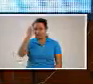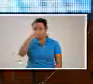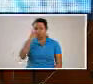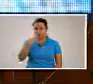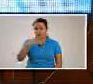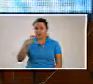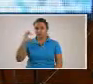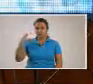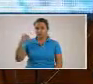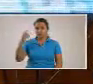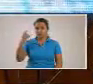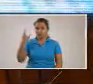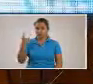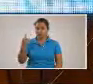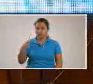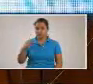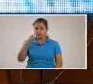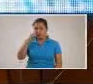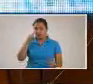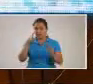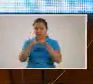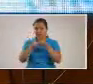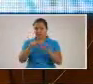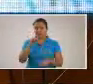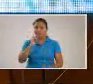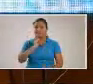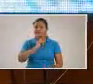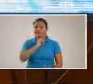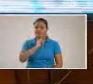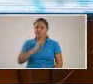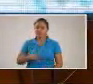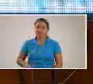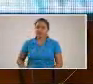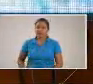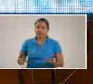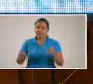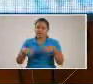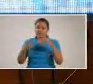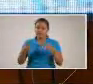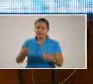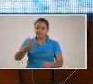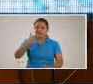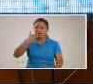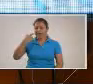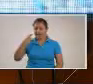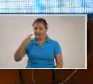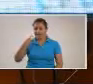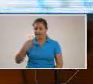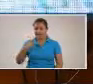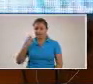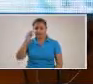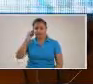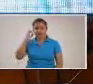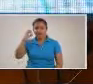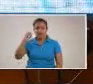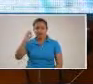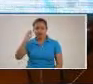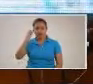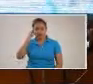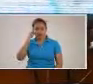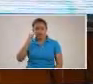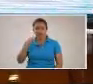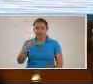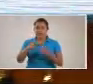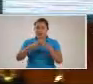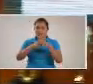yo veo en esto es que le trabaron garfios en las quijadas a Gog y lo empezaron a jalar. Como